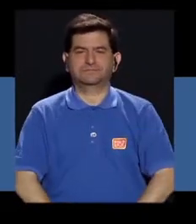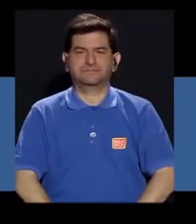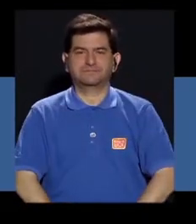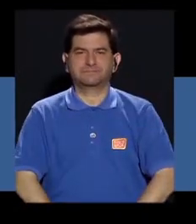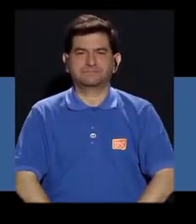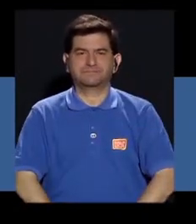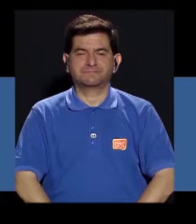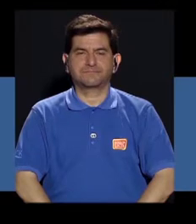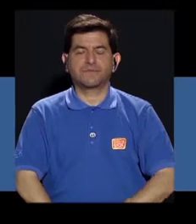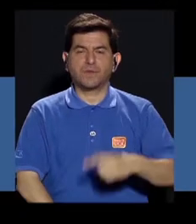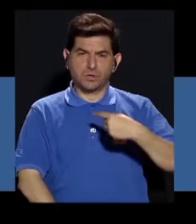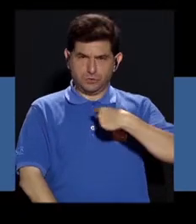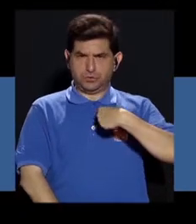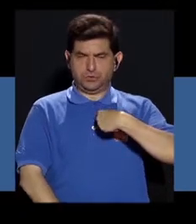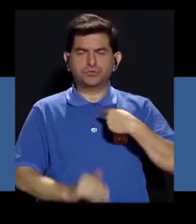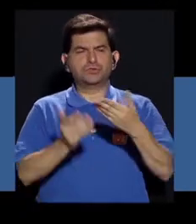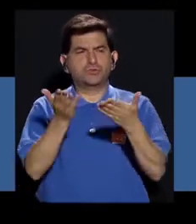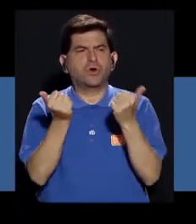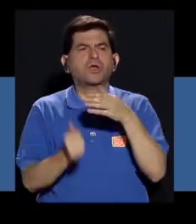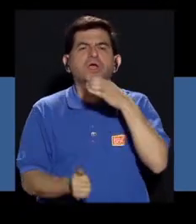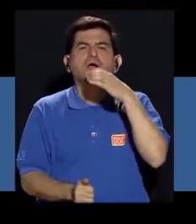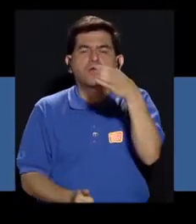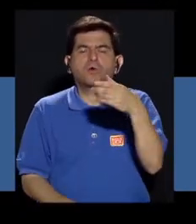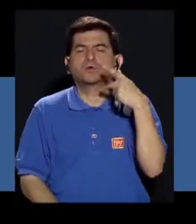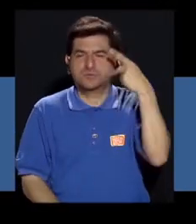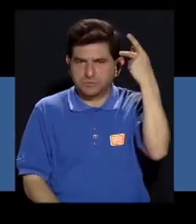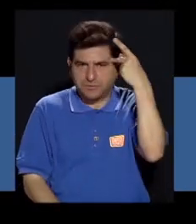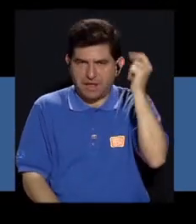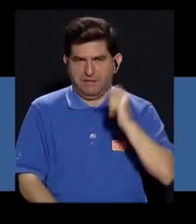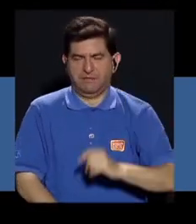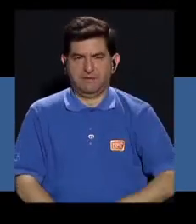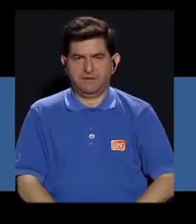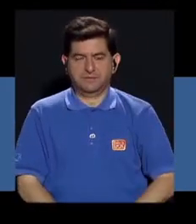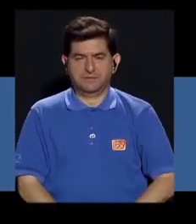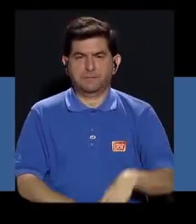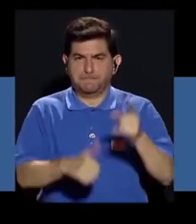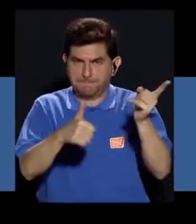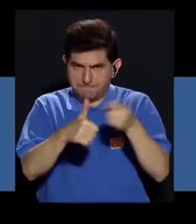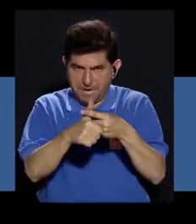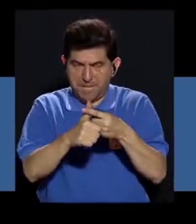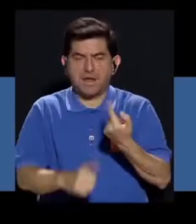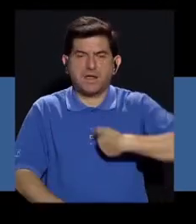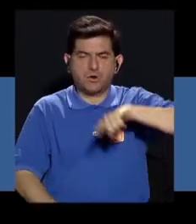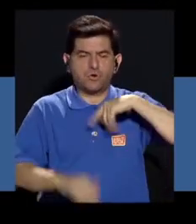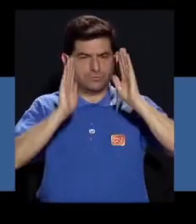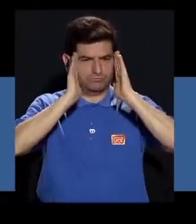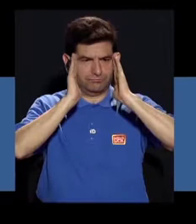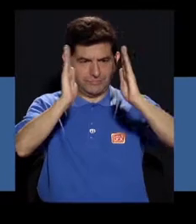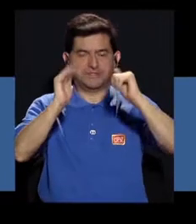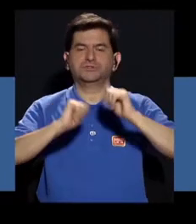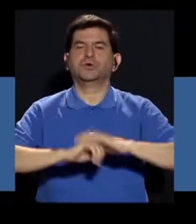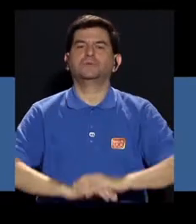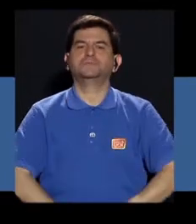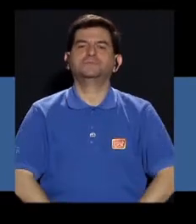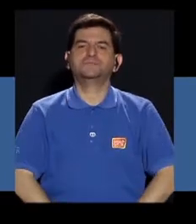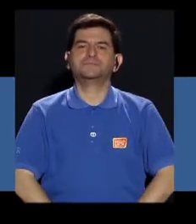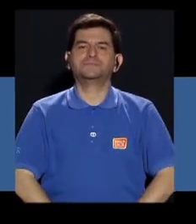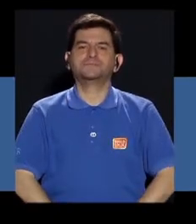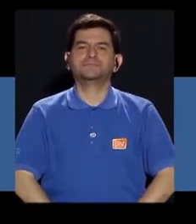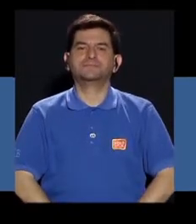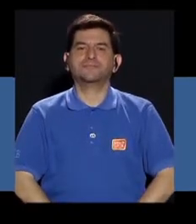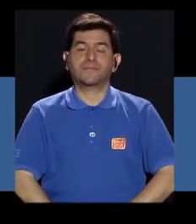Yo quisiera darle un consejo a los padres, que ante todo tenemos que estar atentos a nuestros